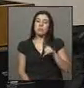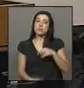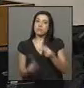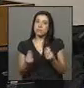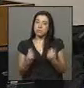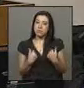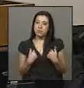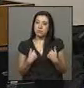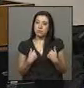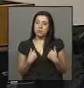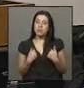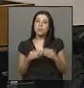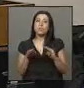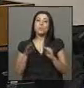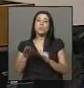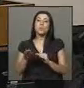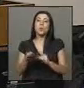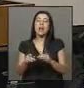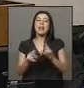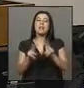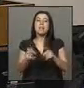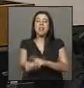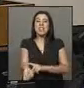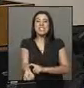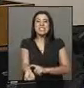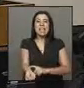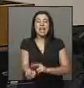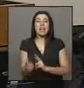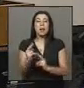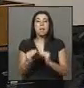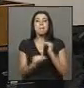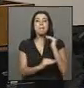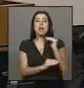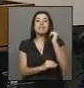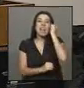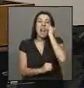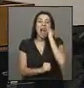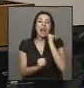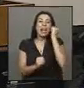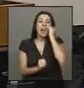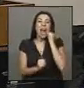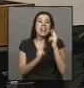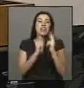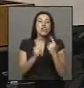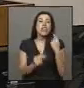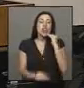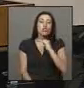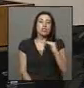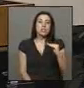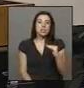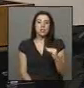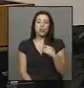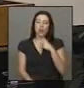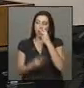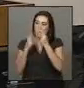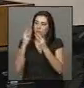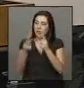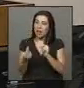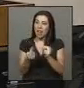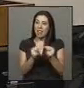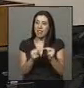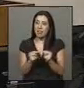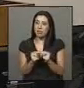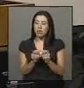temor de que se privilegie la consanguinidad de la relación por sobre el apego que hayan forjado los niños. Pues hemos visto cómo en la discusión